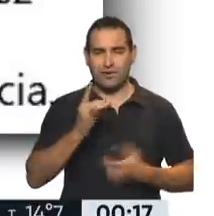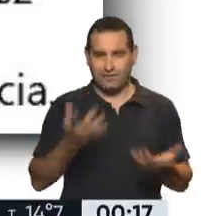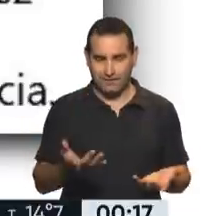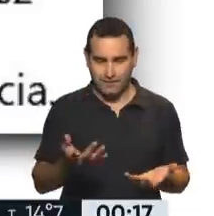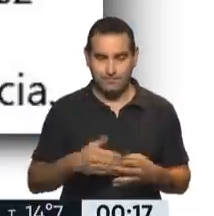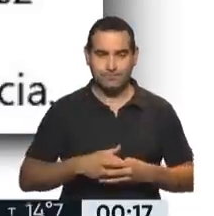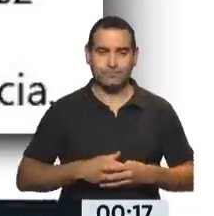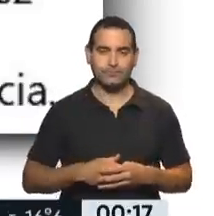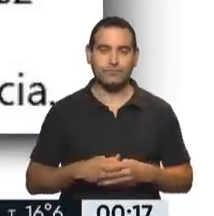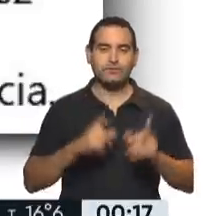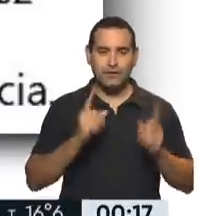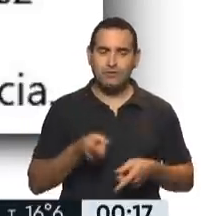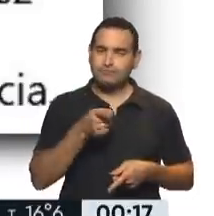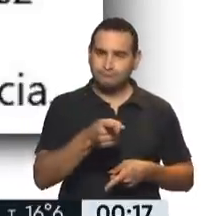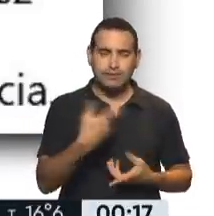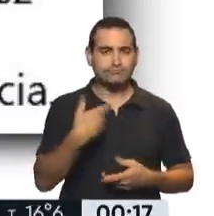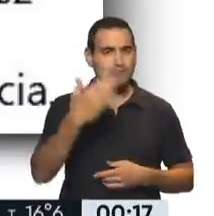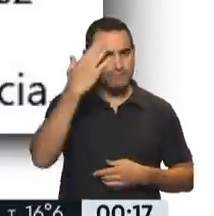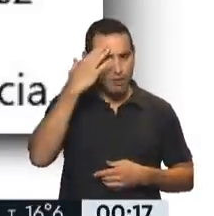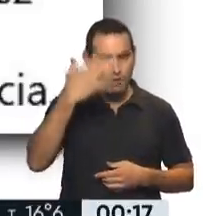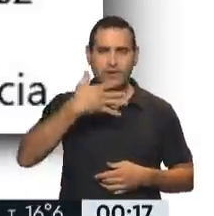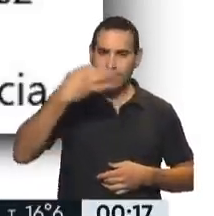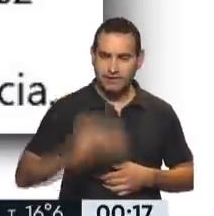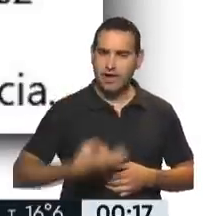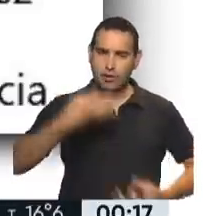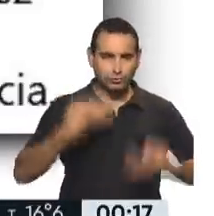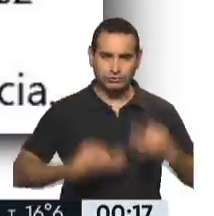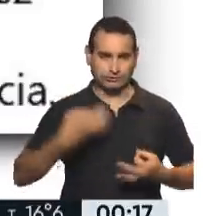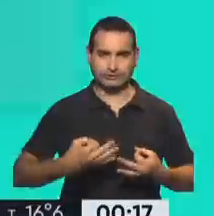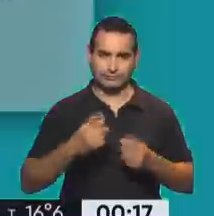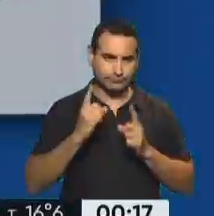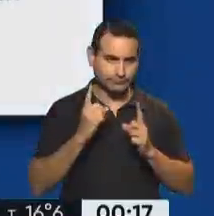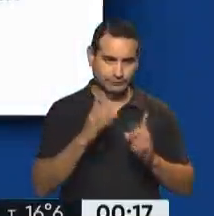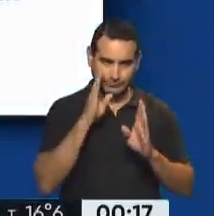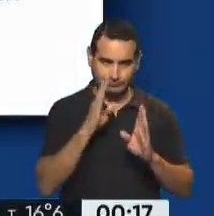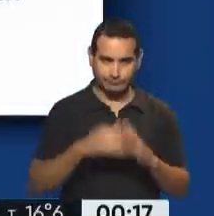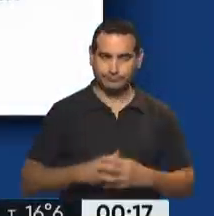también su compromiso con la memoria, la verdad y la justicia.